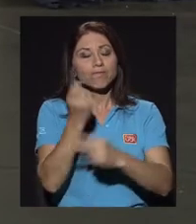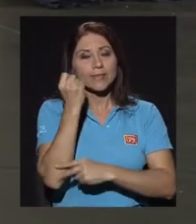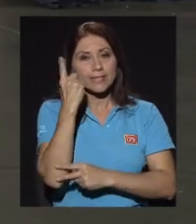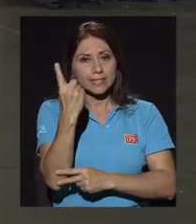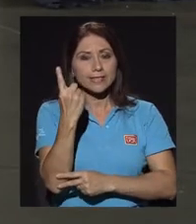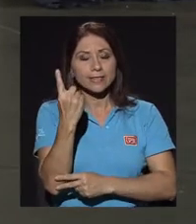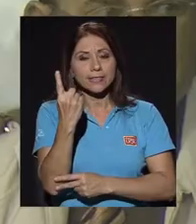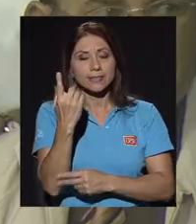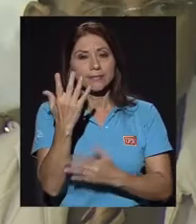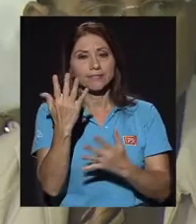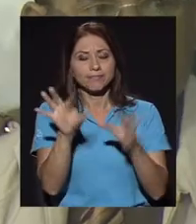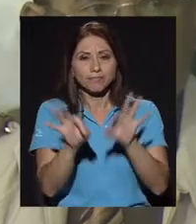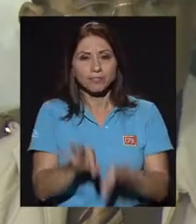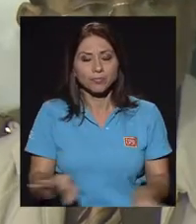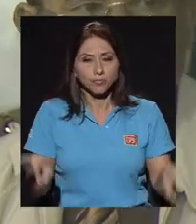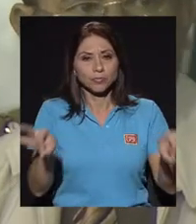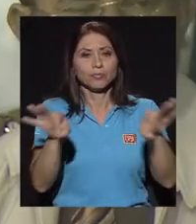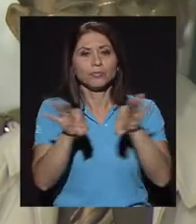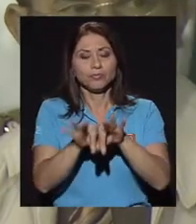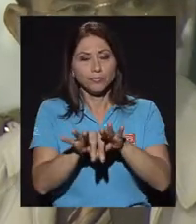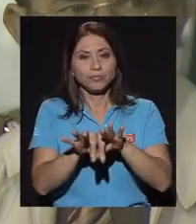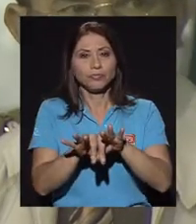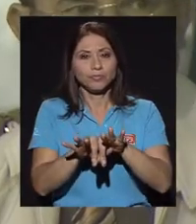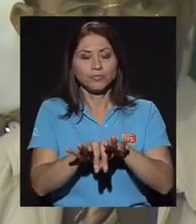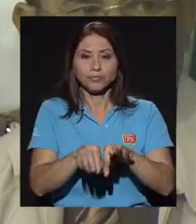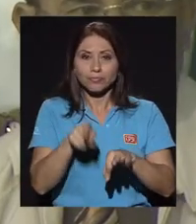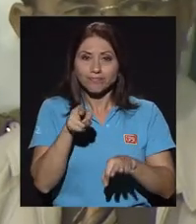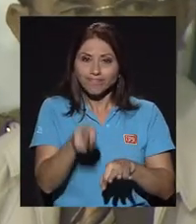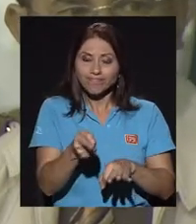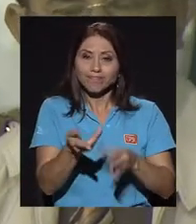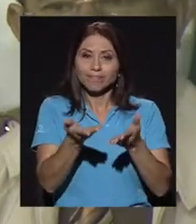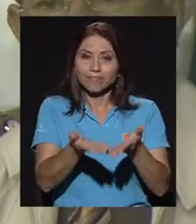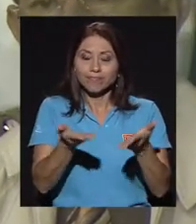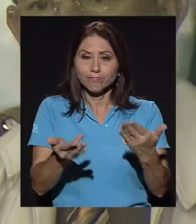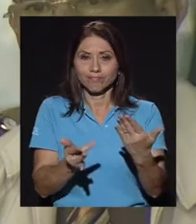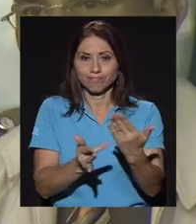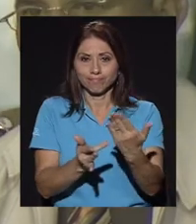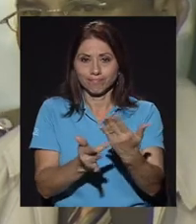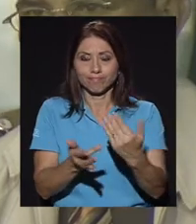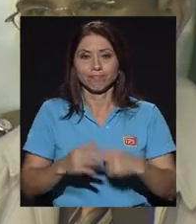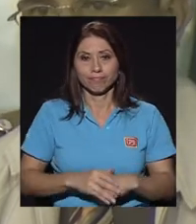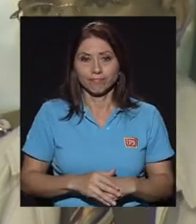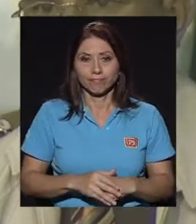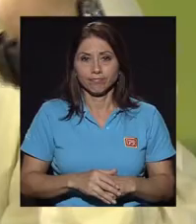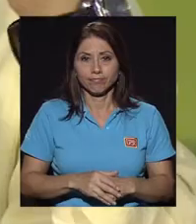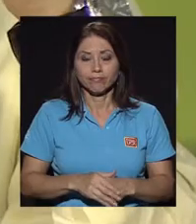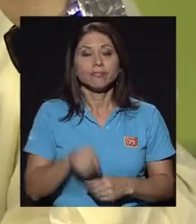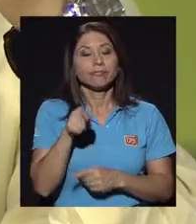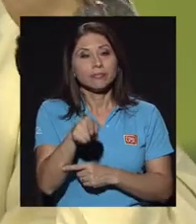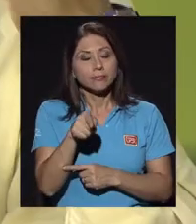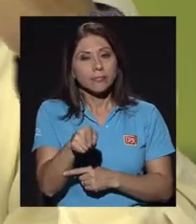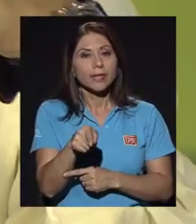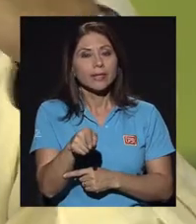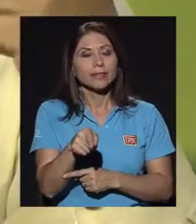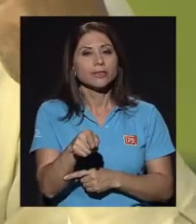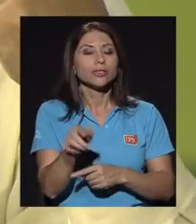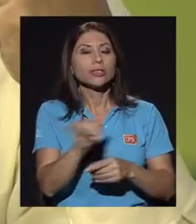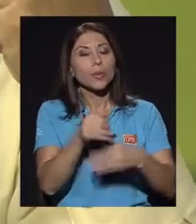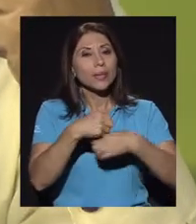comiencen a entender la importancia de este instrumento técnico, que trata desde